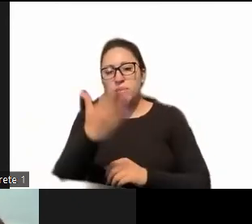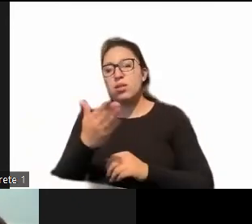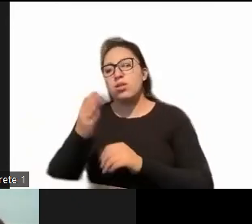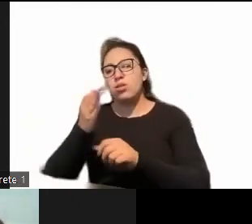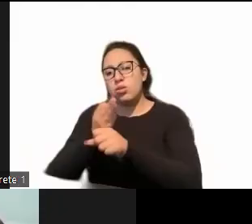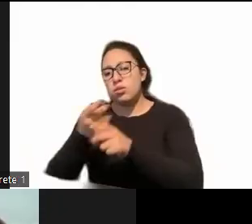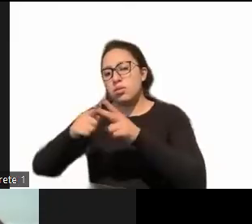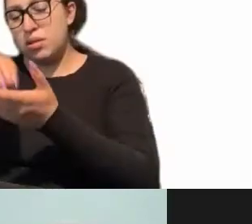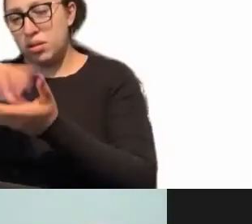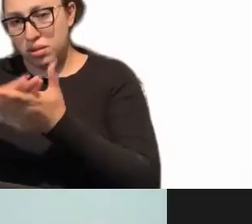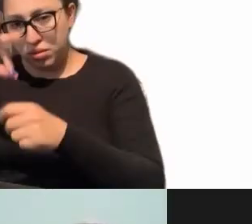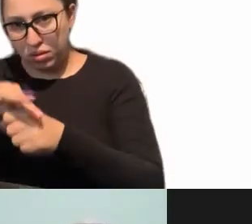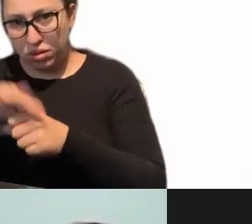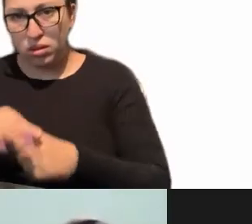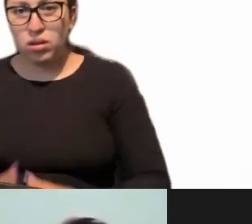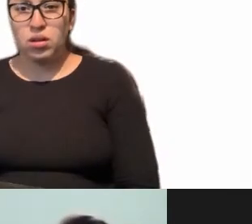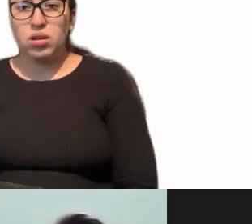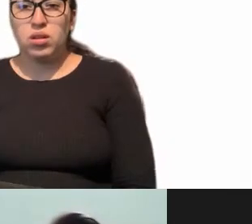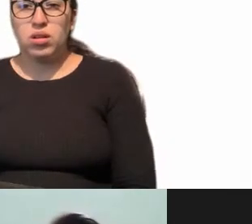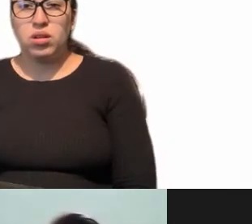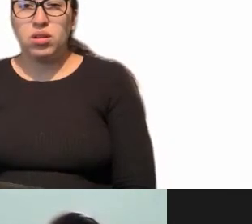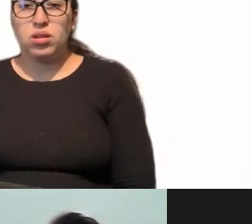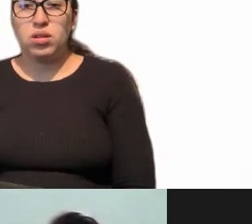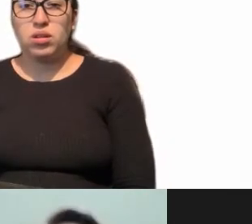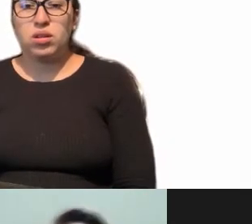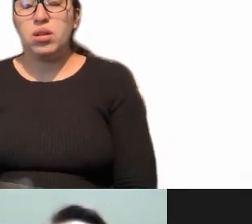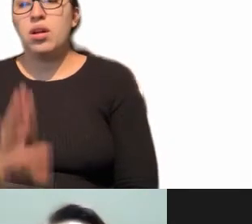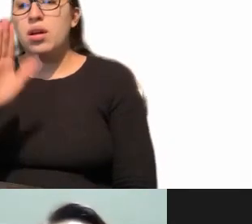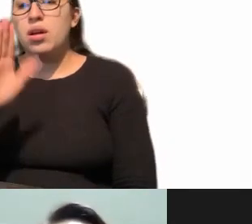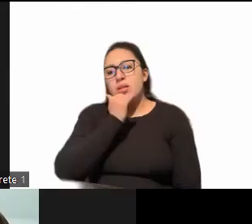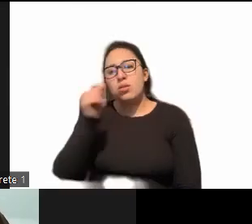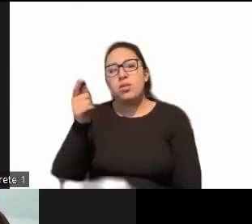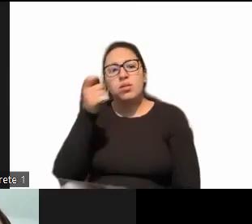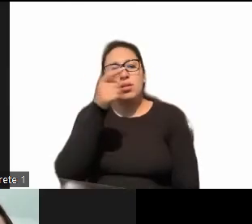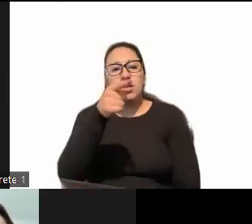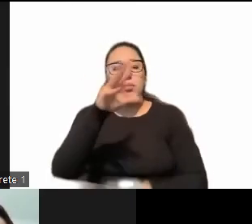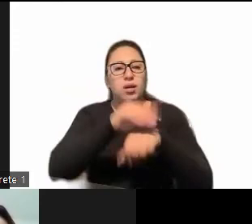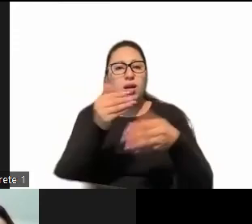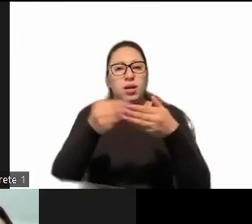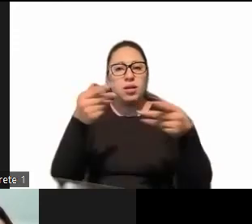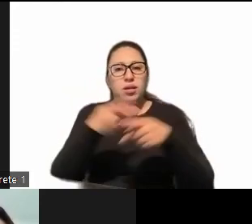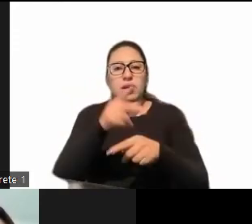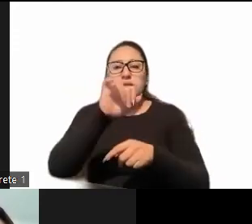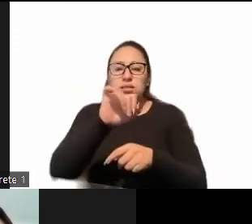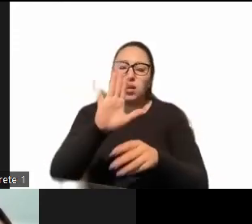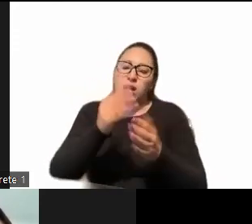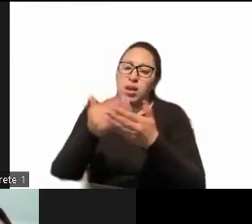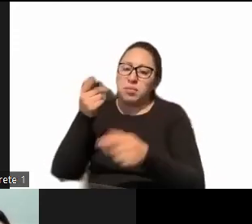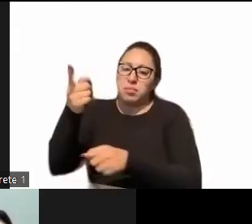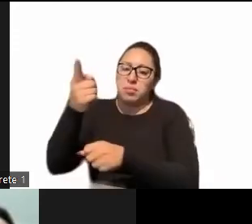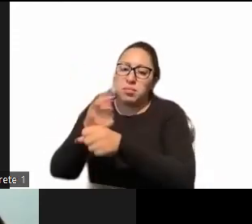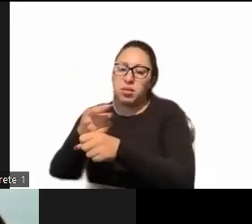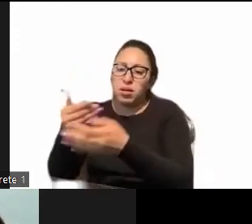votación. Sí, diputada, nada más que al diputado sí le concedió la palabra por alusiones. Sí, pero ya se lo había concedido a usted y no era del tema. O